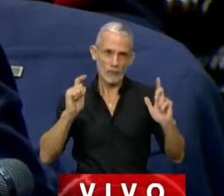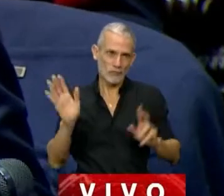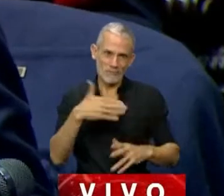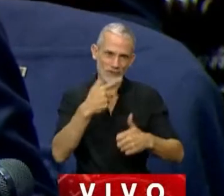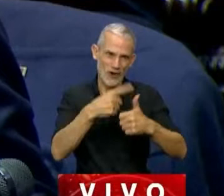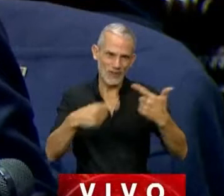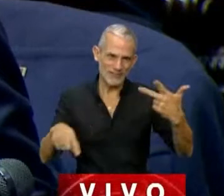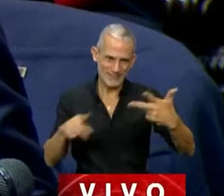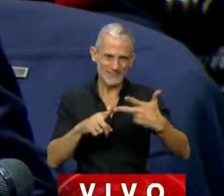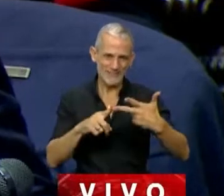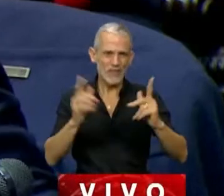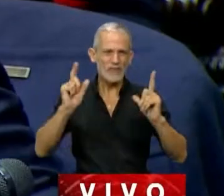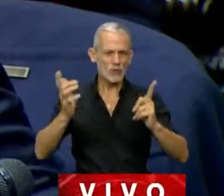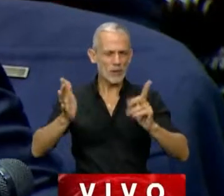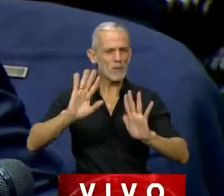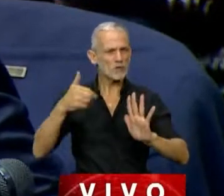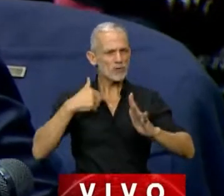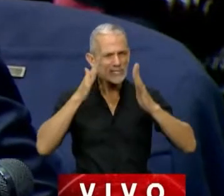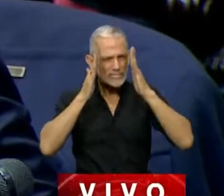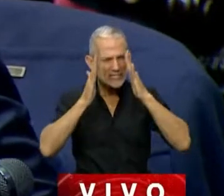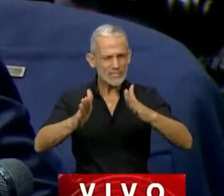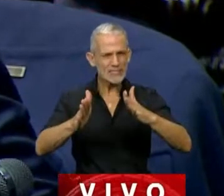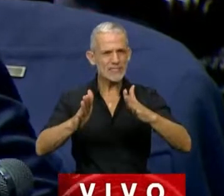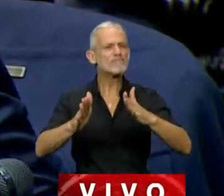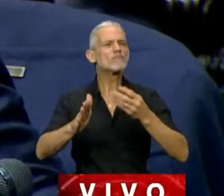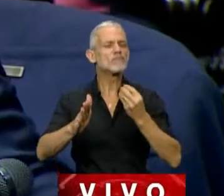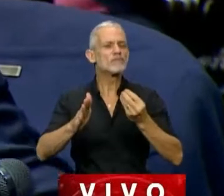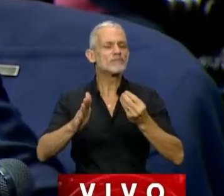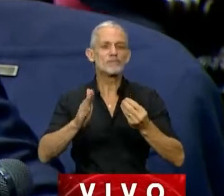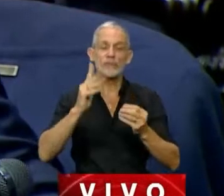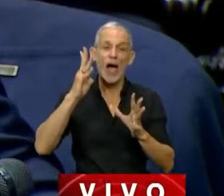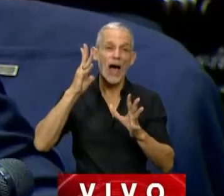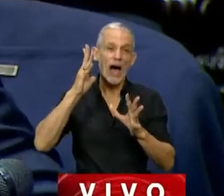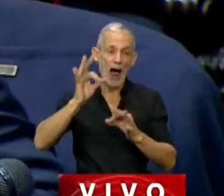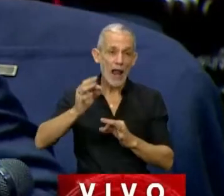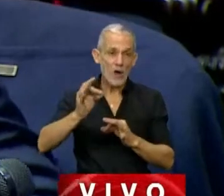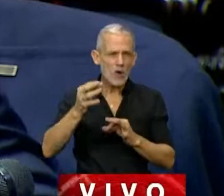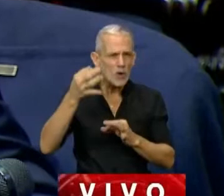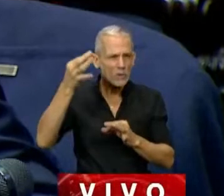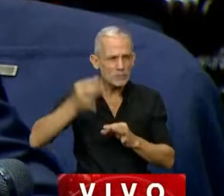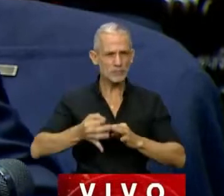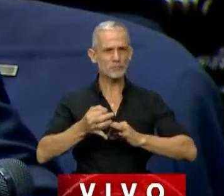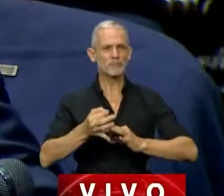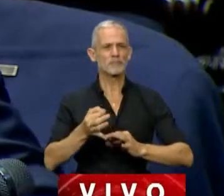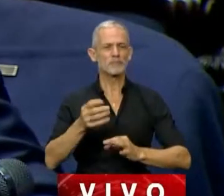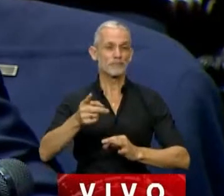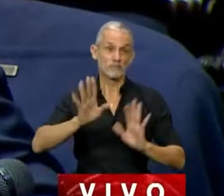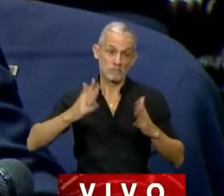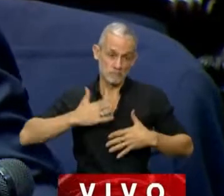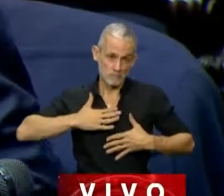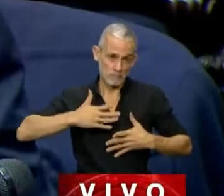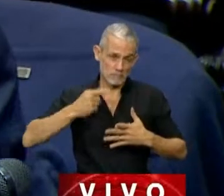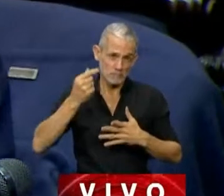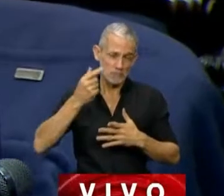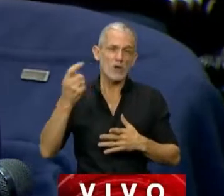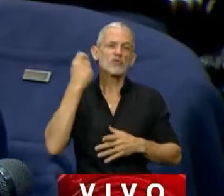disfrutamos, pero quiero centrarme en algo muy particular, por lo menos para los